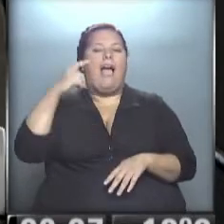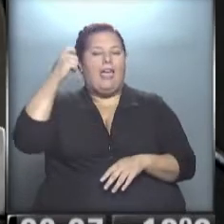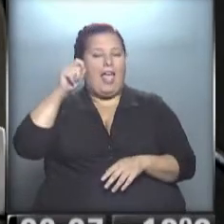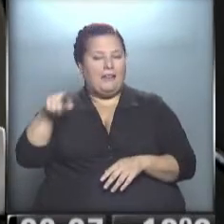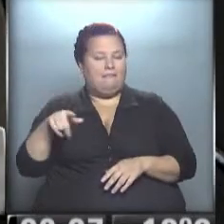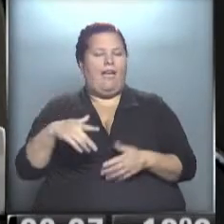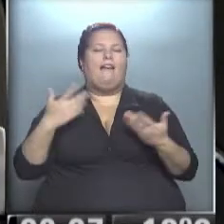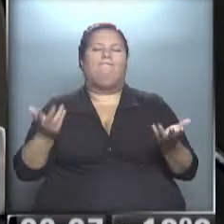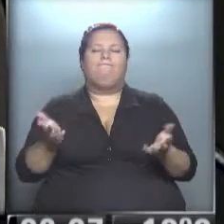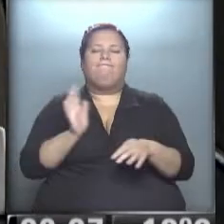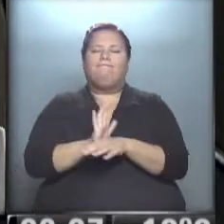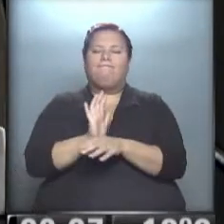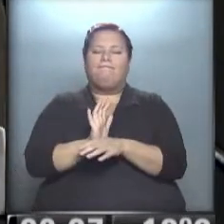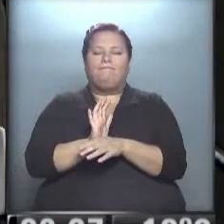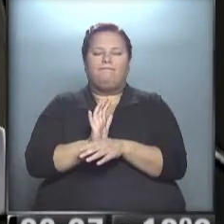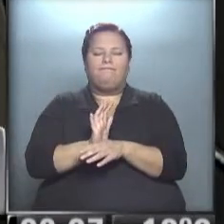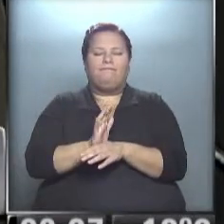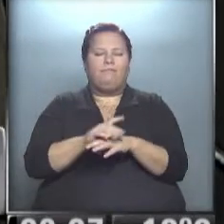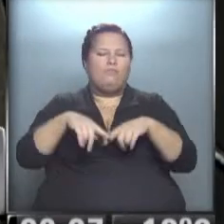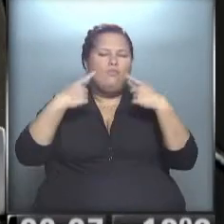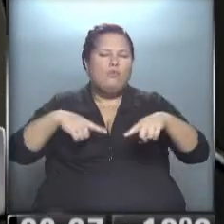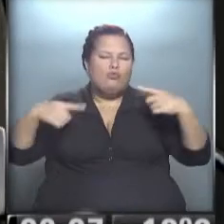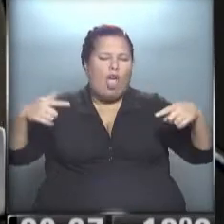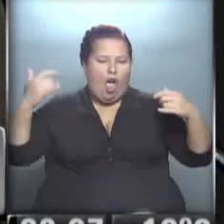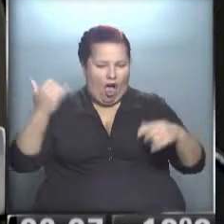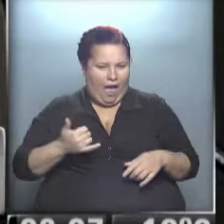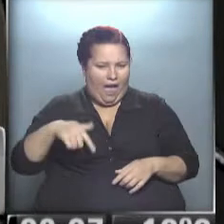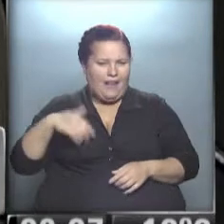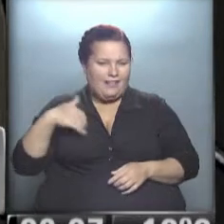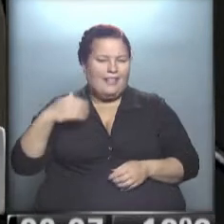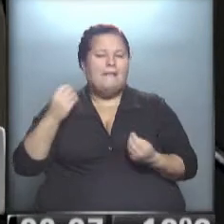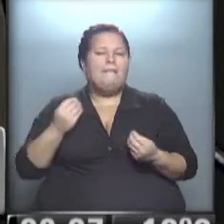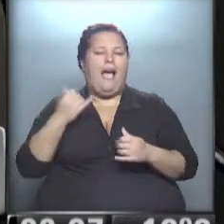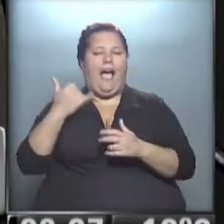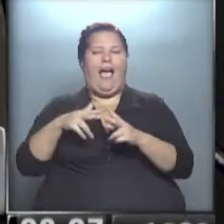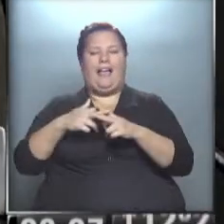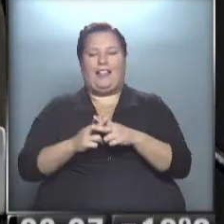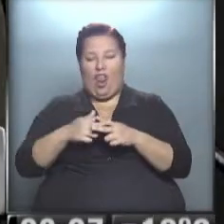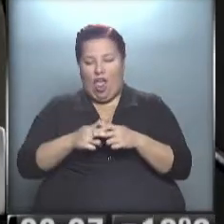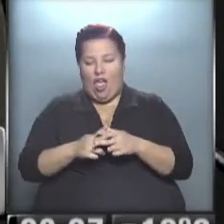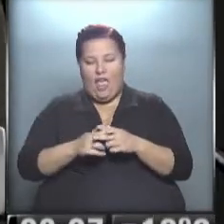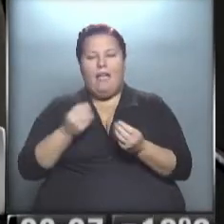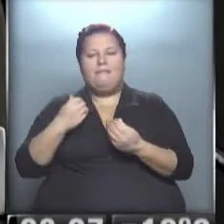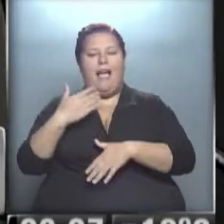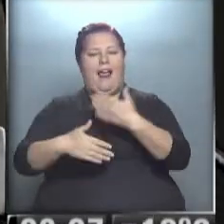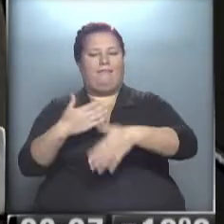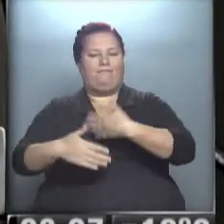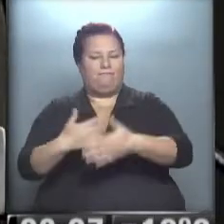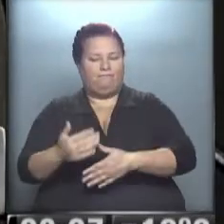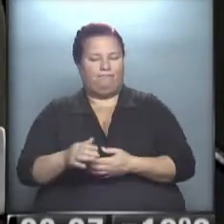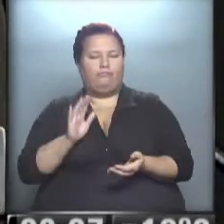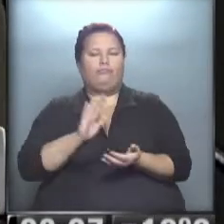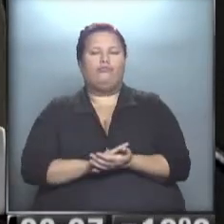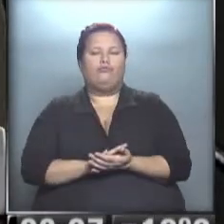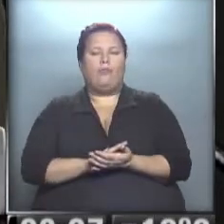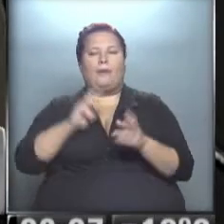es decir una multiplicidad de aspectos de provisión de tecnología para el desarrollo de